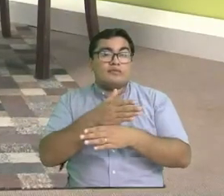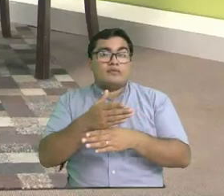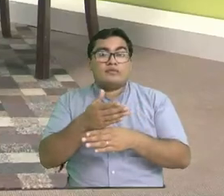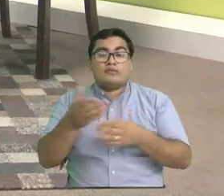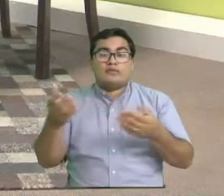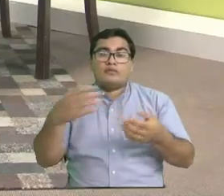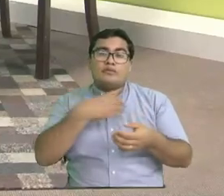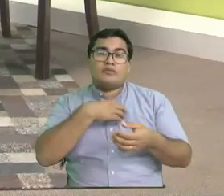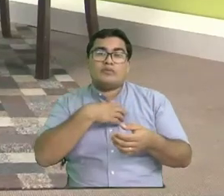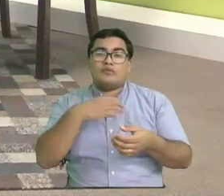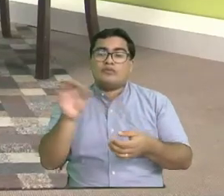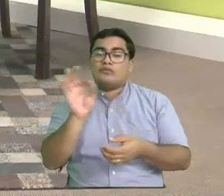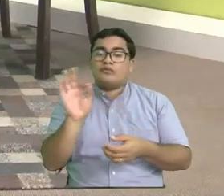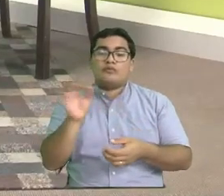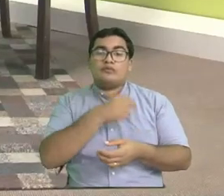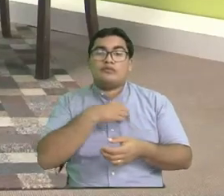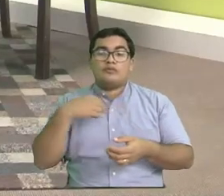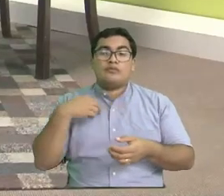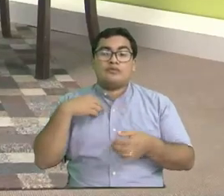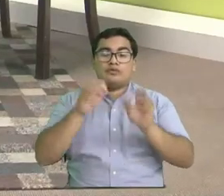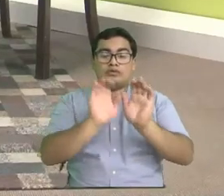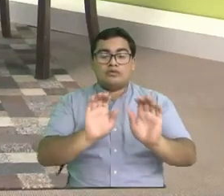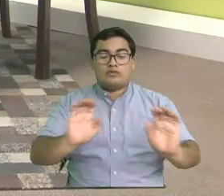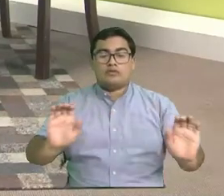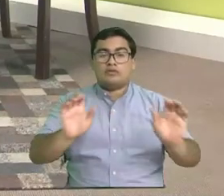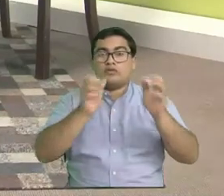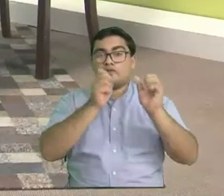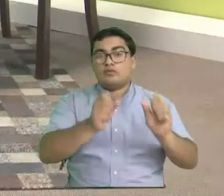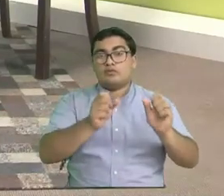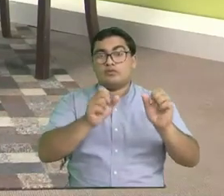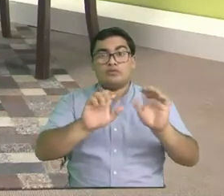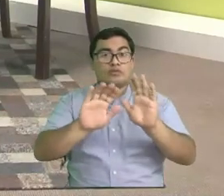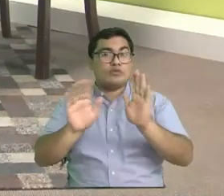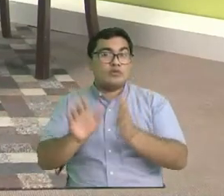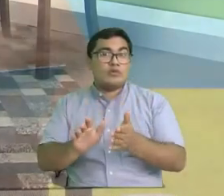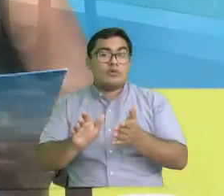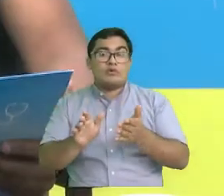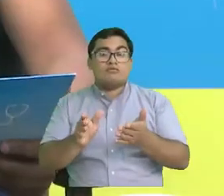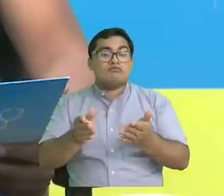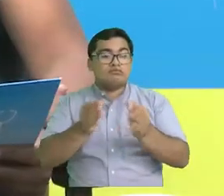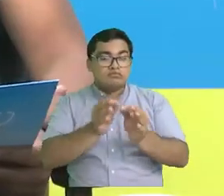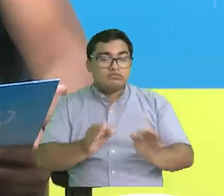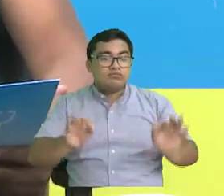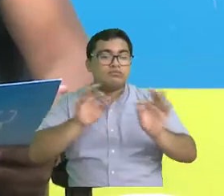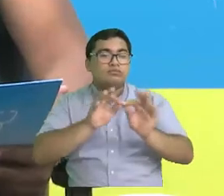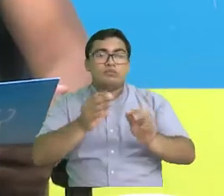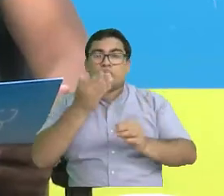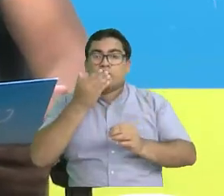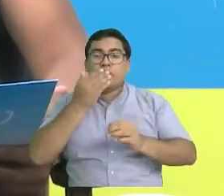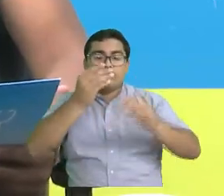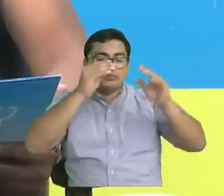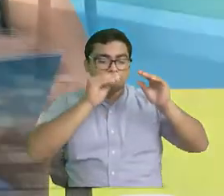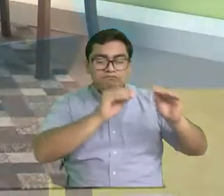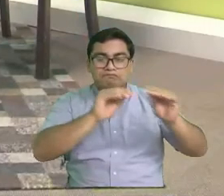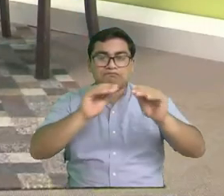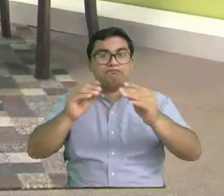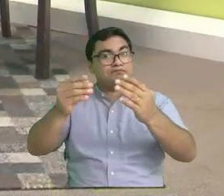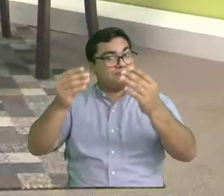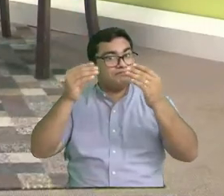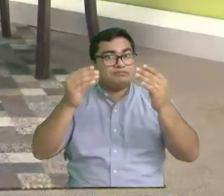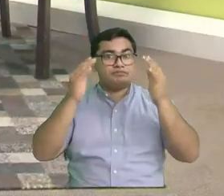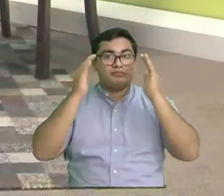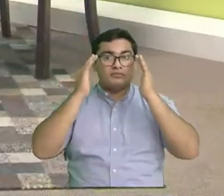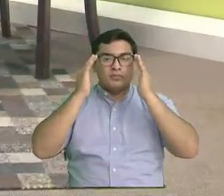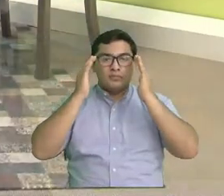conducta del niño y la niña si nosotros damos una buena educación, ¿así es? Sí, si los